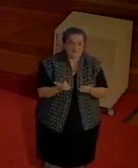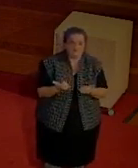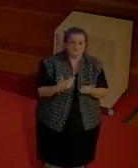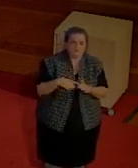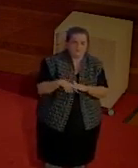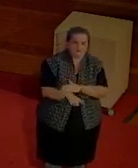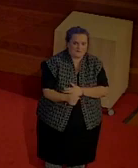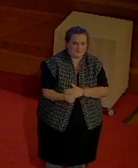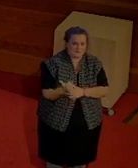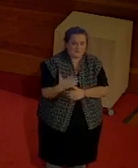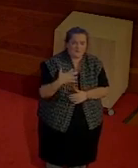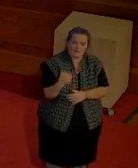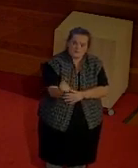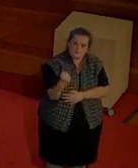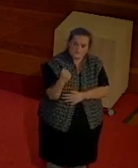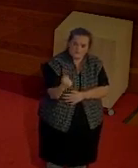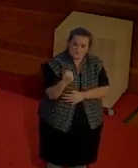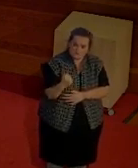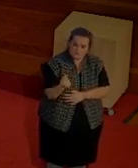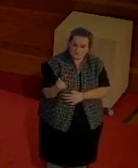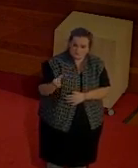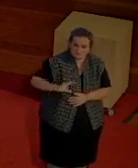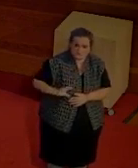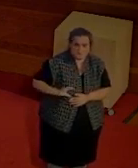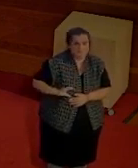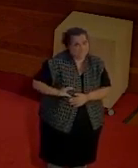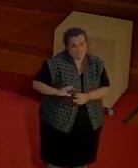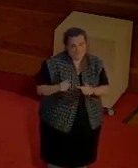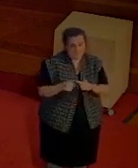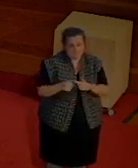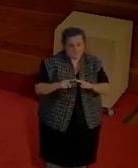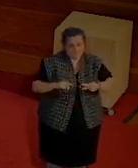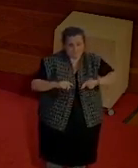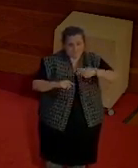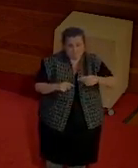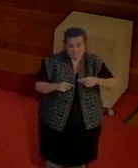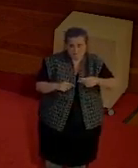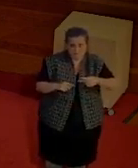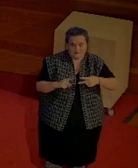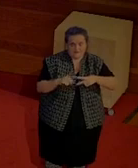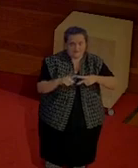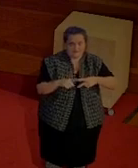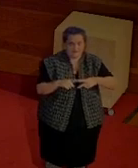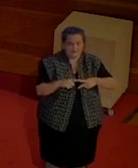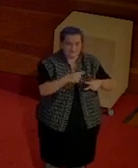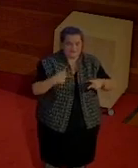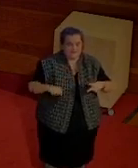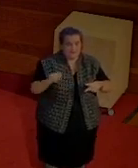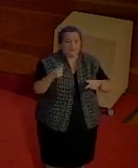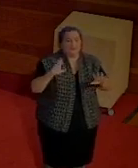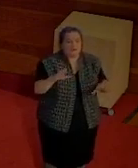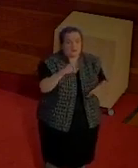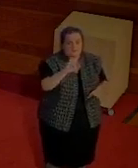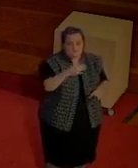en en términos de poder de paridad de poder adquisitivo china ya es la primera Economía del planeta pero en términos absolutos de pib absoluto